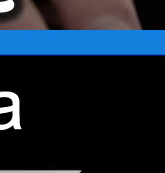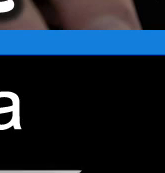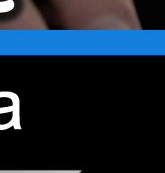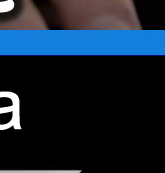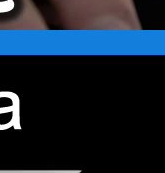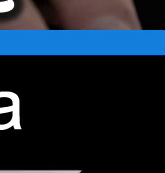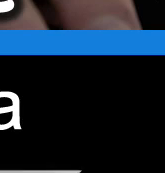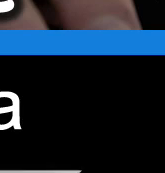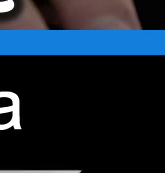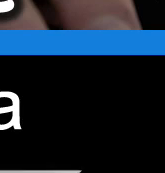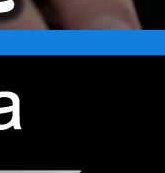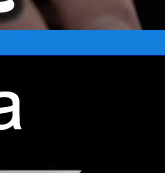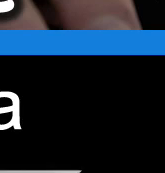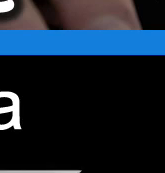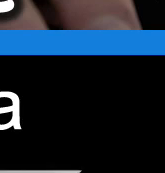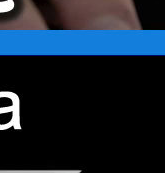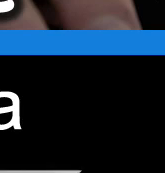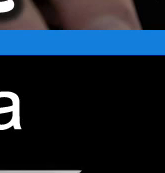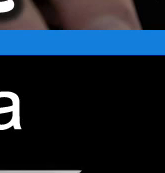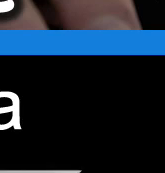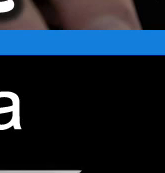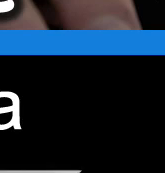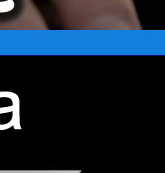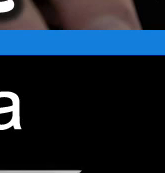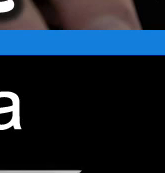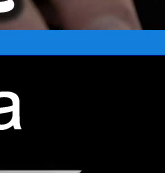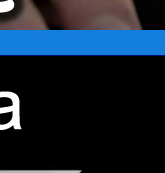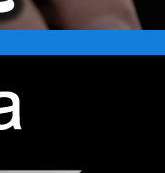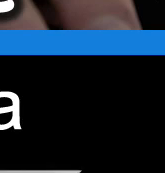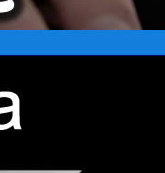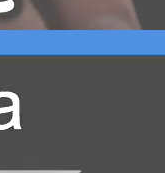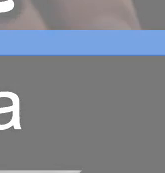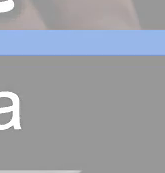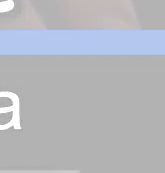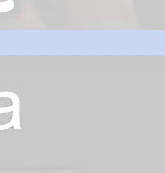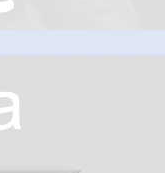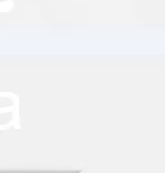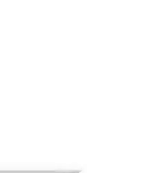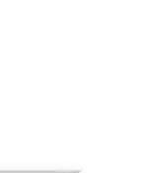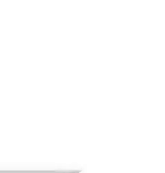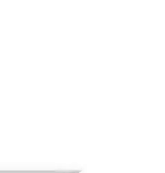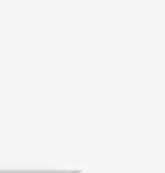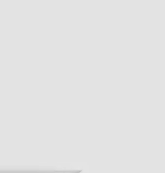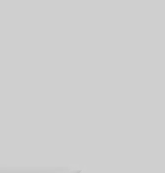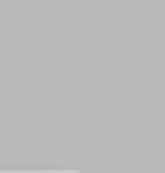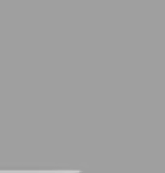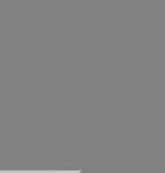Ya estás informado. No olvides darle like a este video, comparte y suscríbete a Escucha Diario.